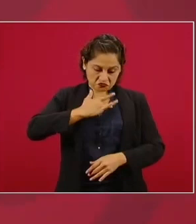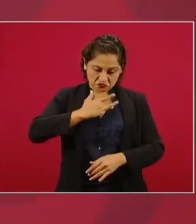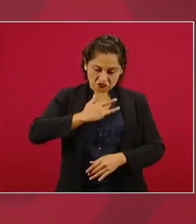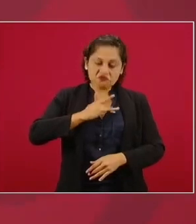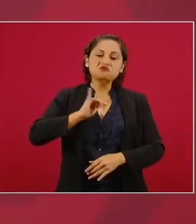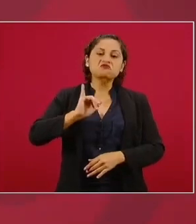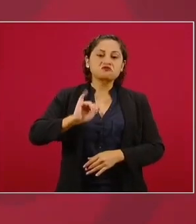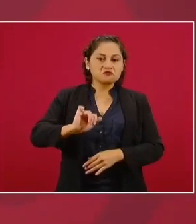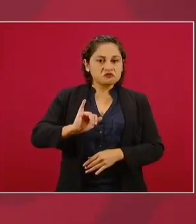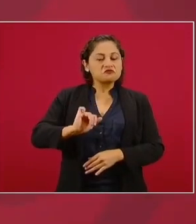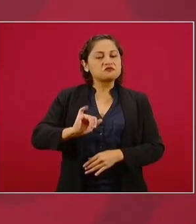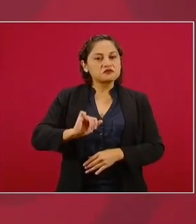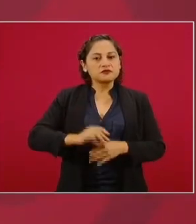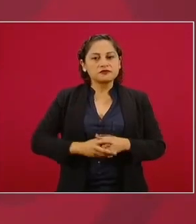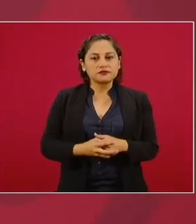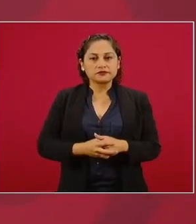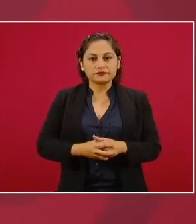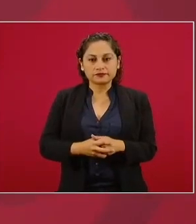también que